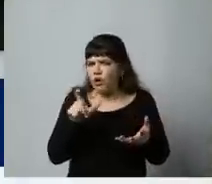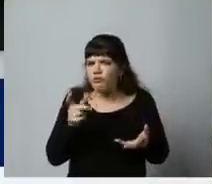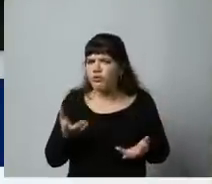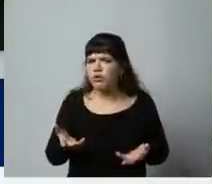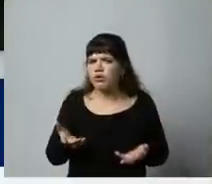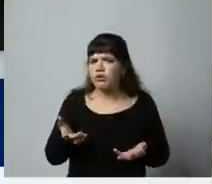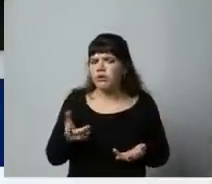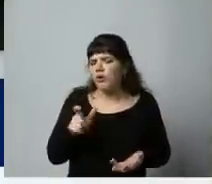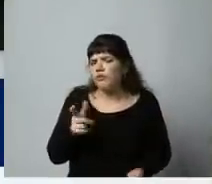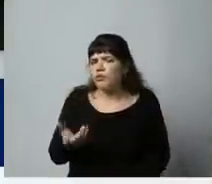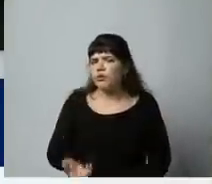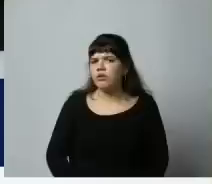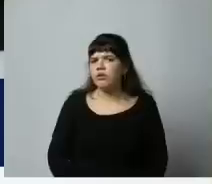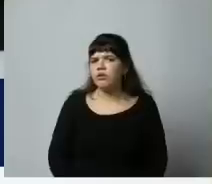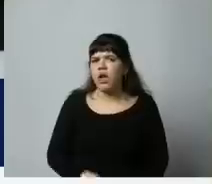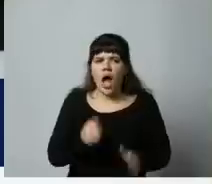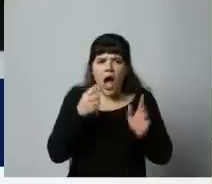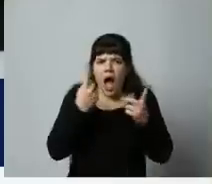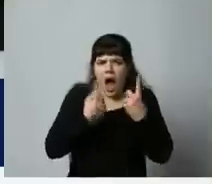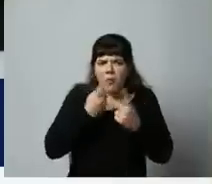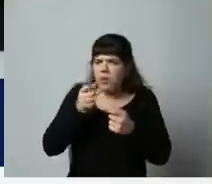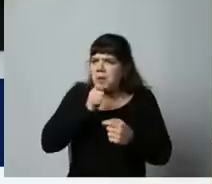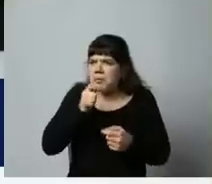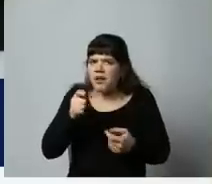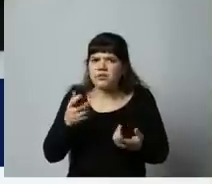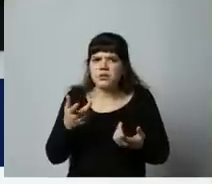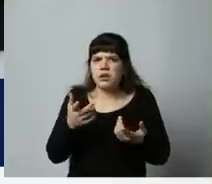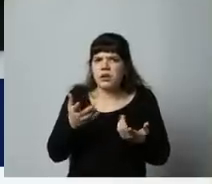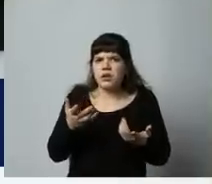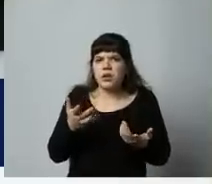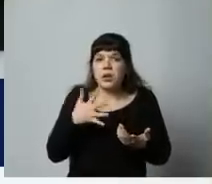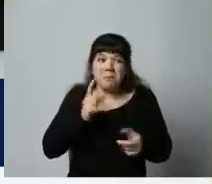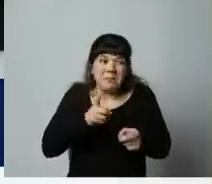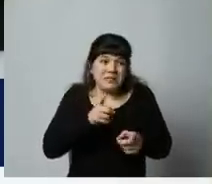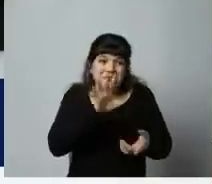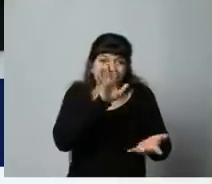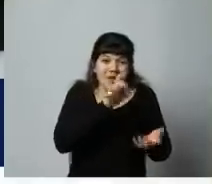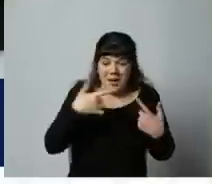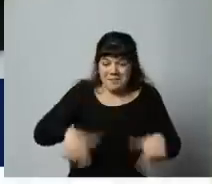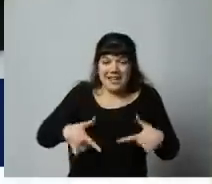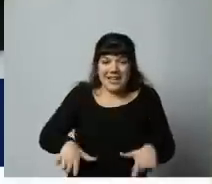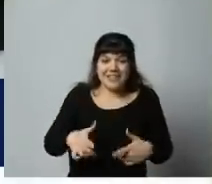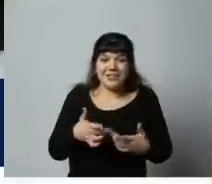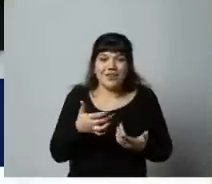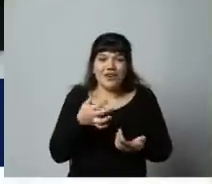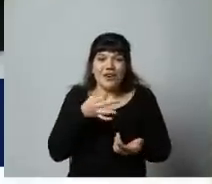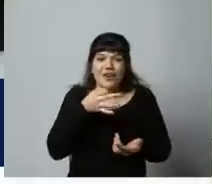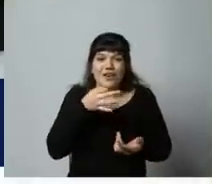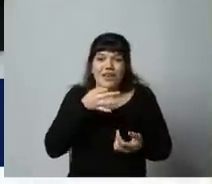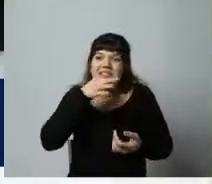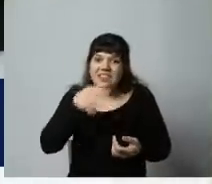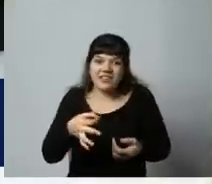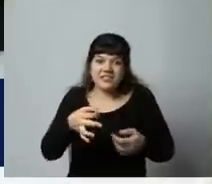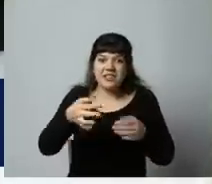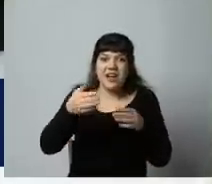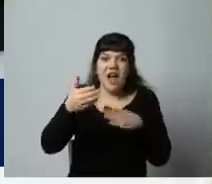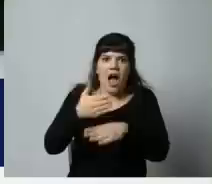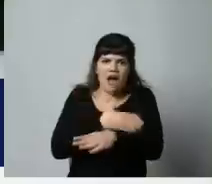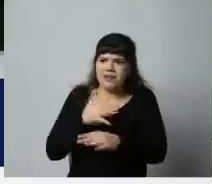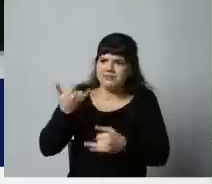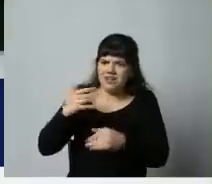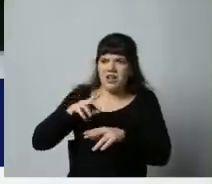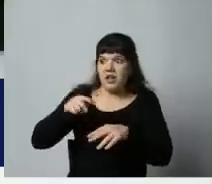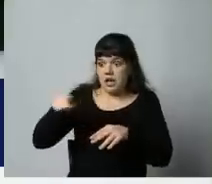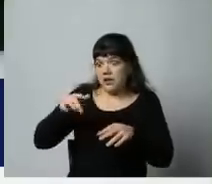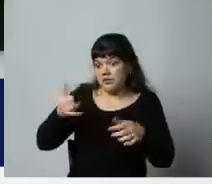artículos de de prensa decir galpon digo el propio ministro los editoriales que tenemos históricamente de